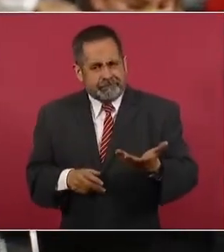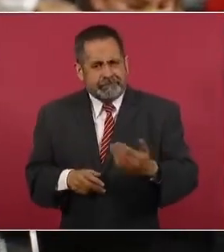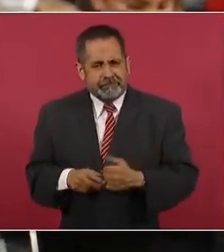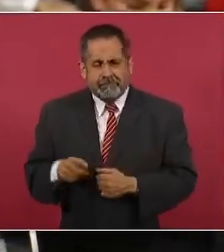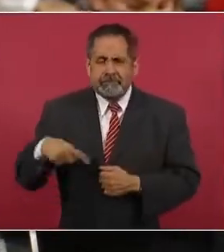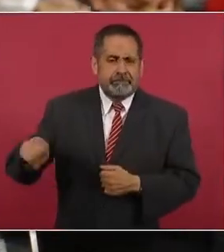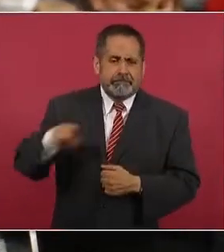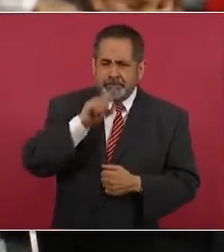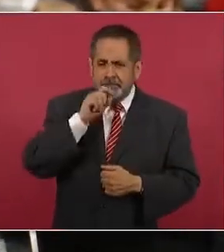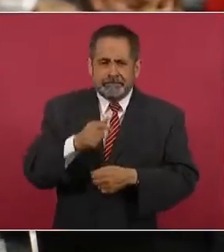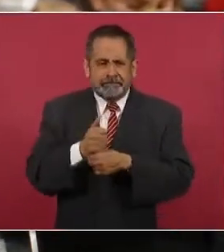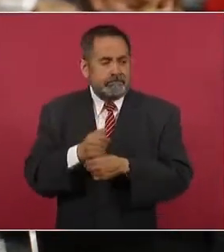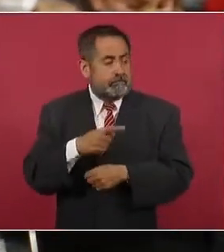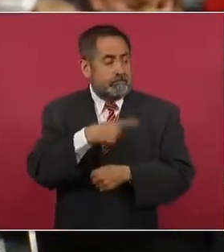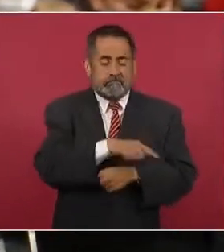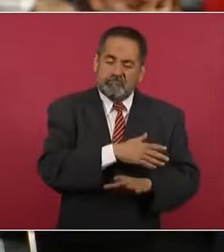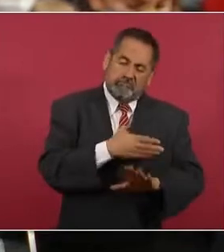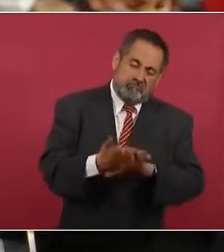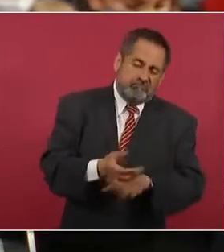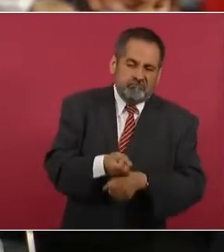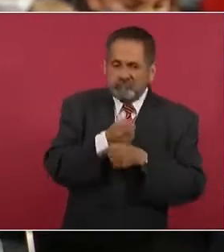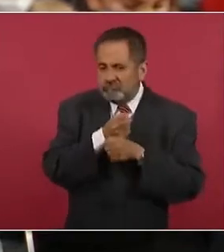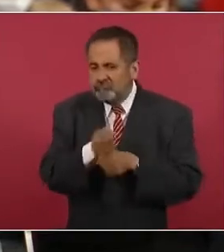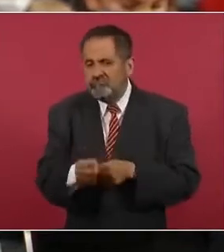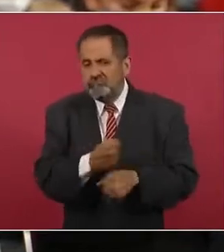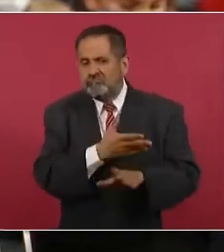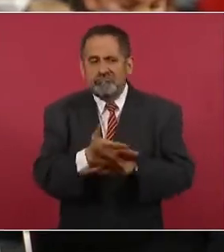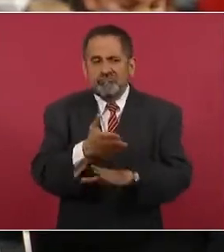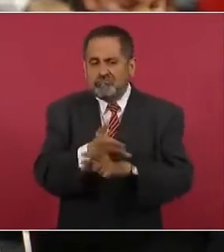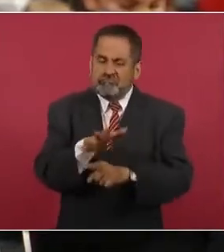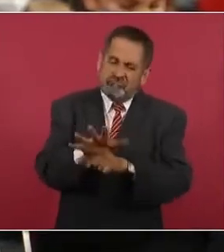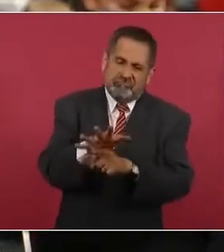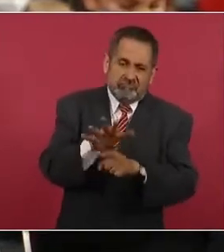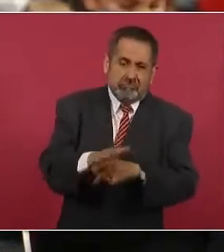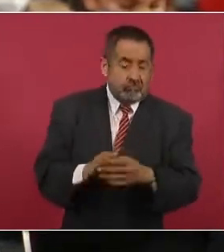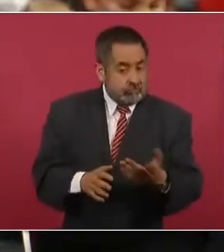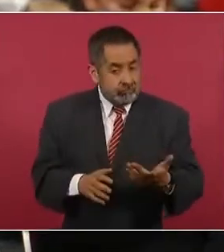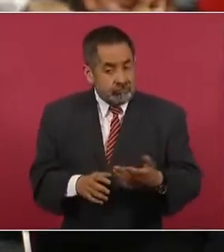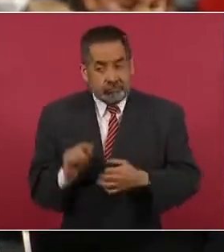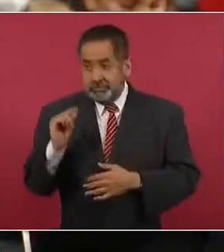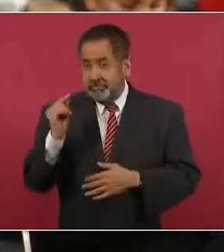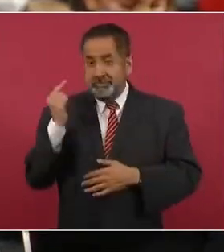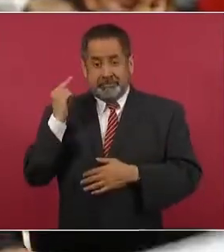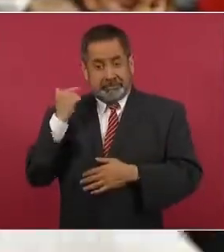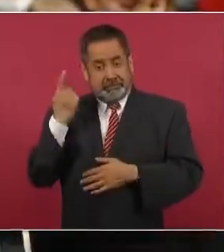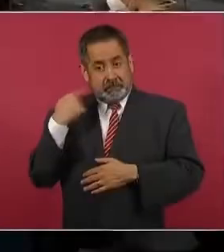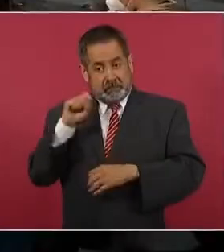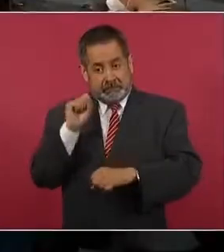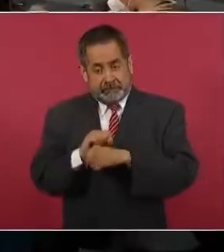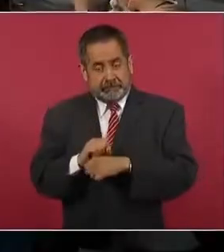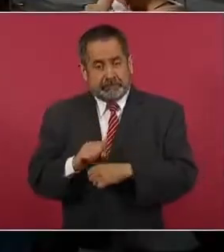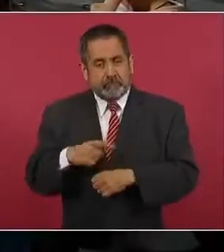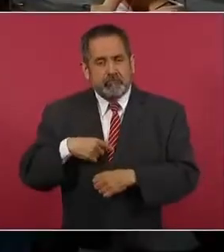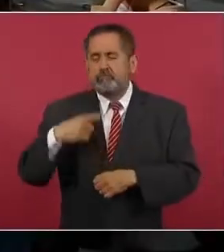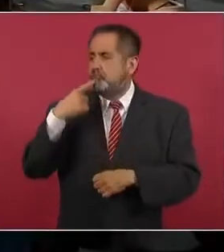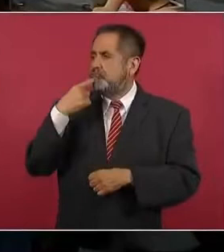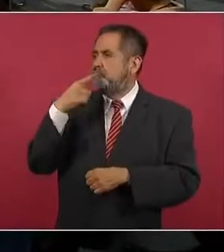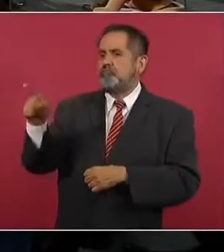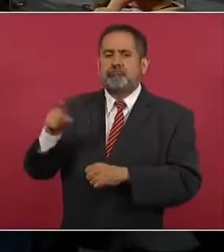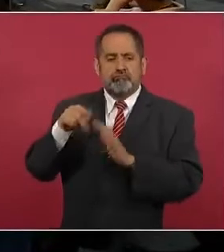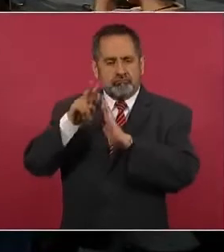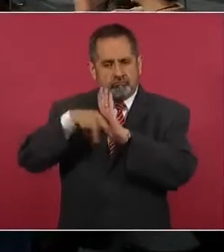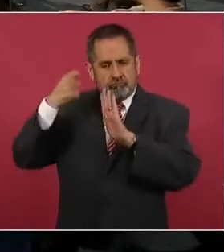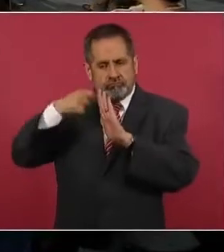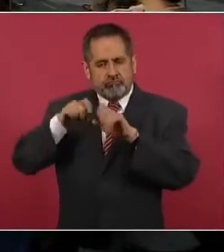también sufriendo persecución, acoso. Incluso la semana pasada yo denuncié en los videos